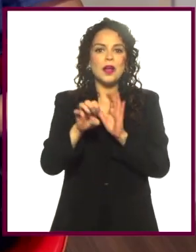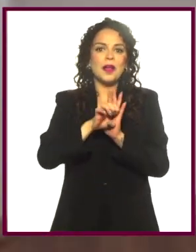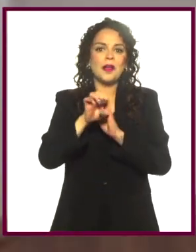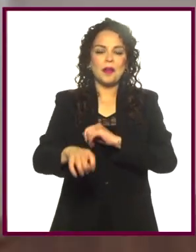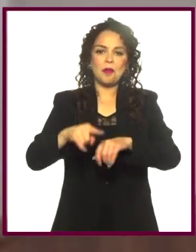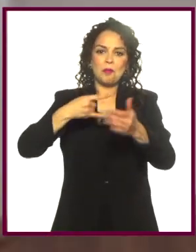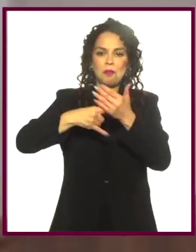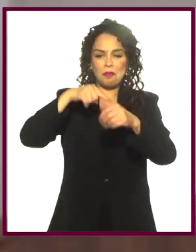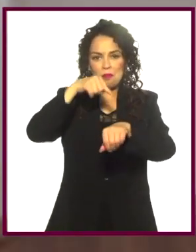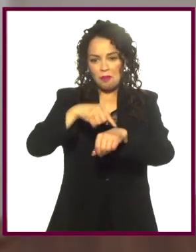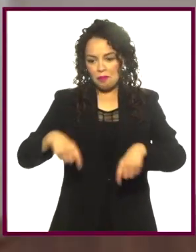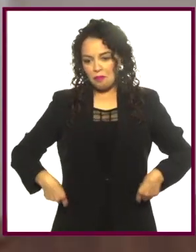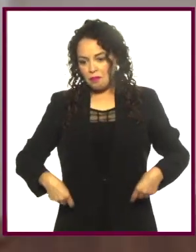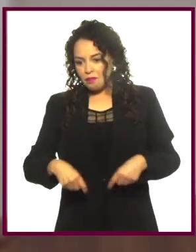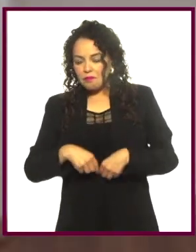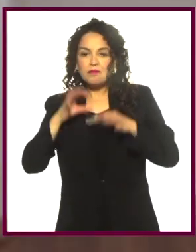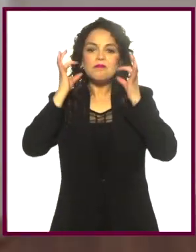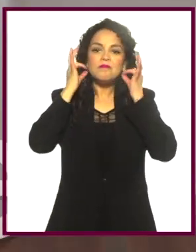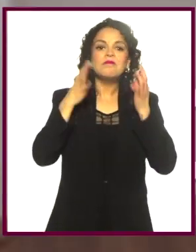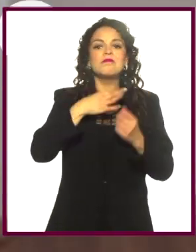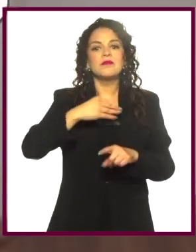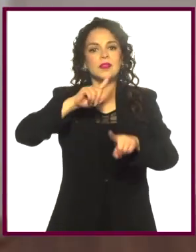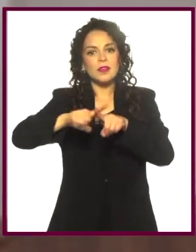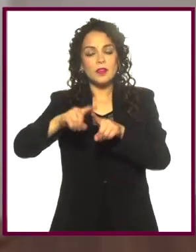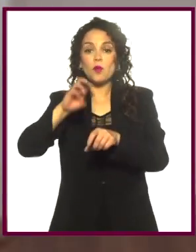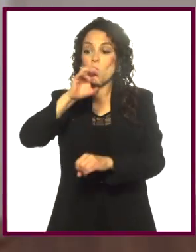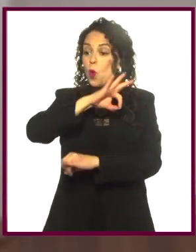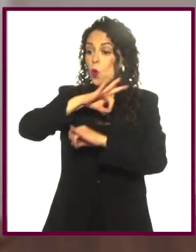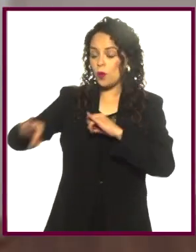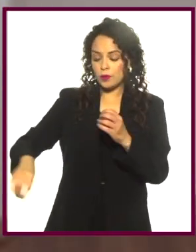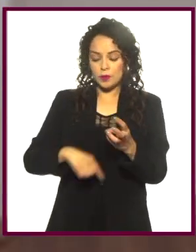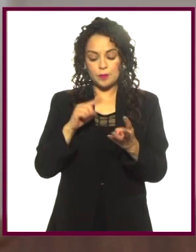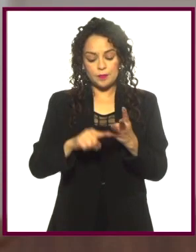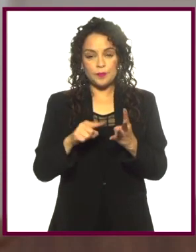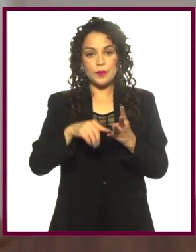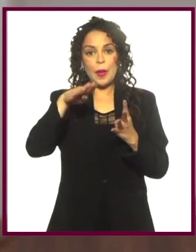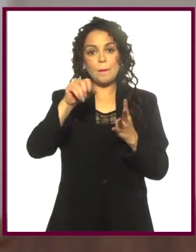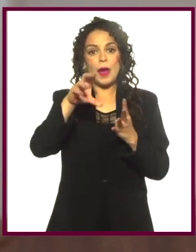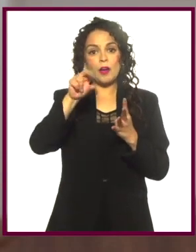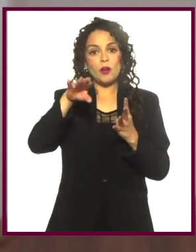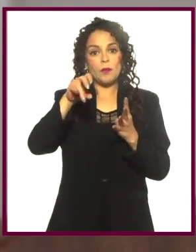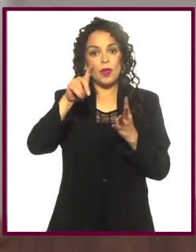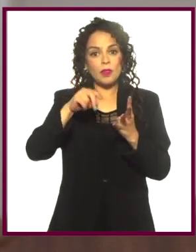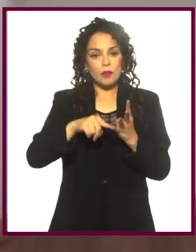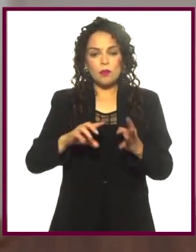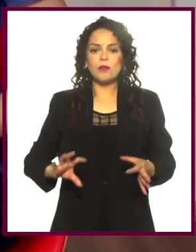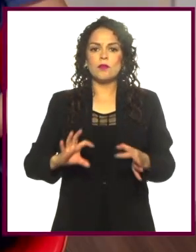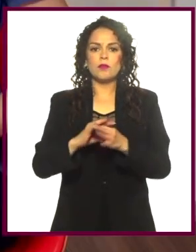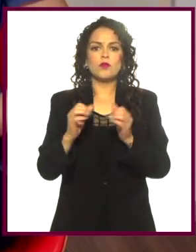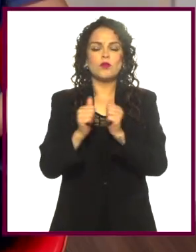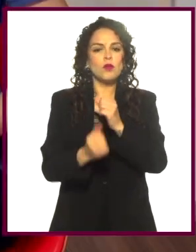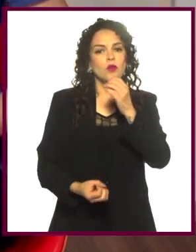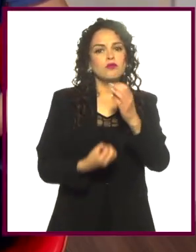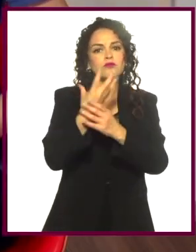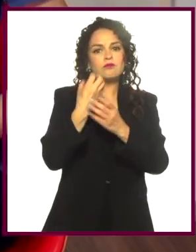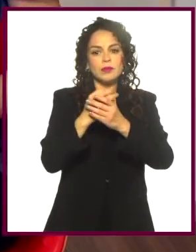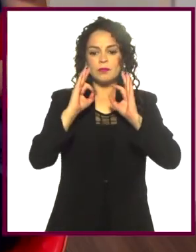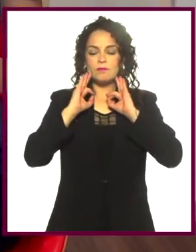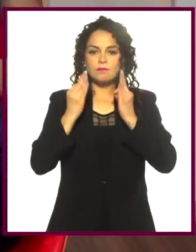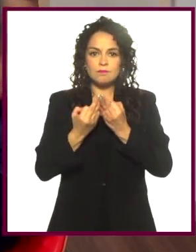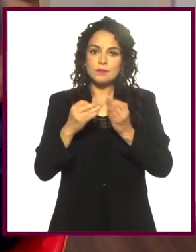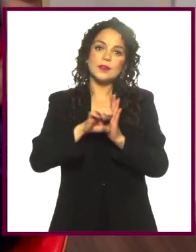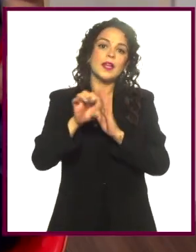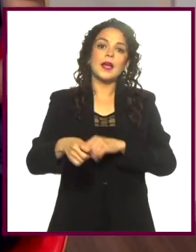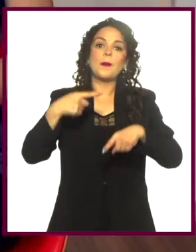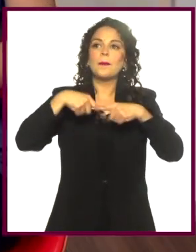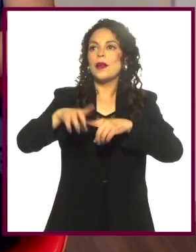accesorios. Y el último elemento es el macromedio. Y el macromedio somos todos los que adaptamos estas nuevas tendencias. Los